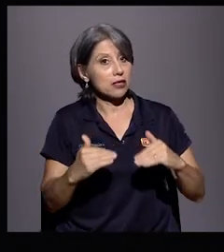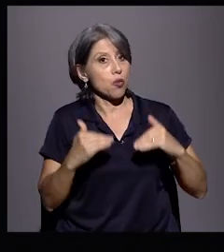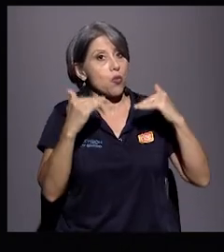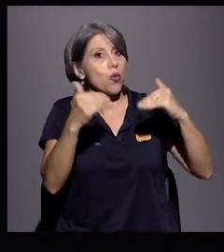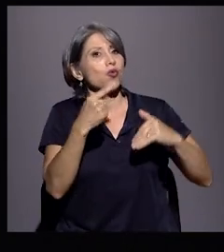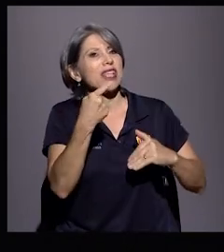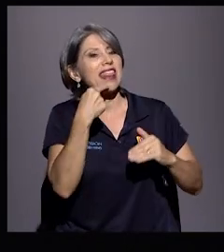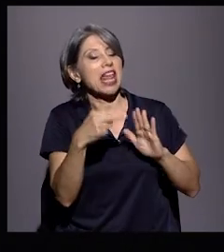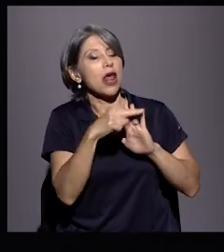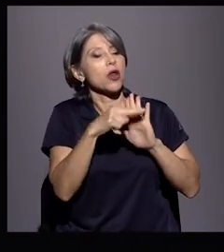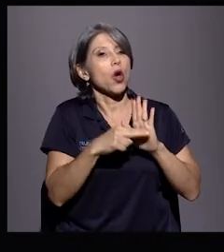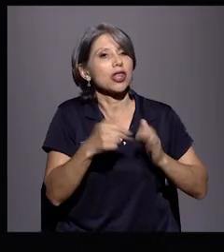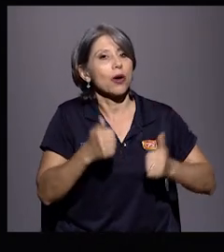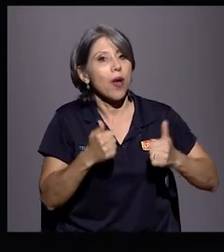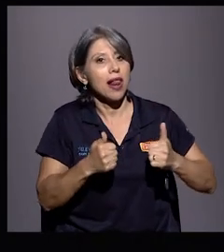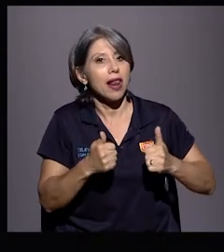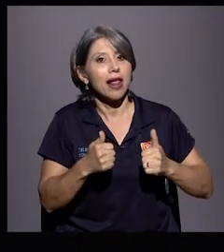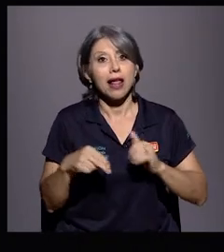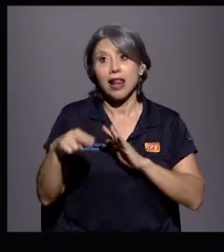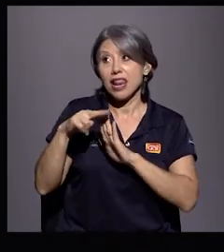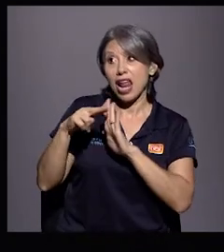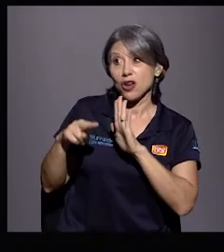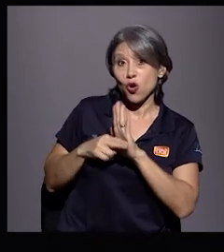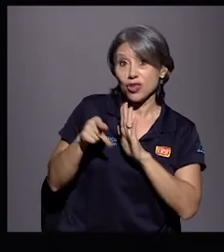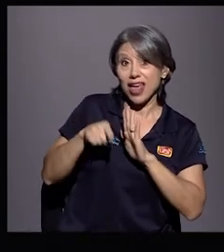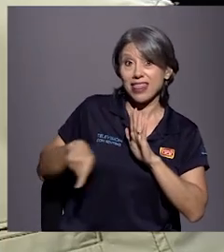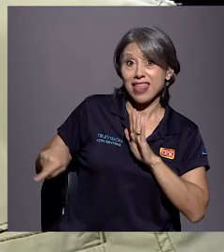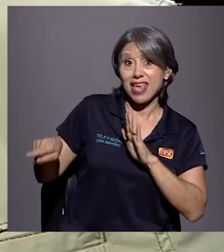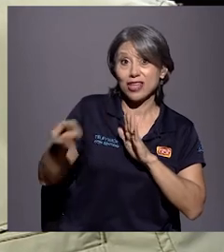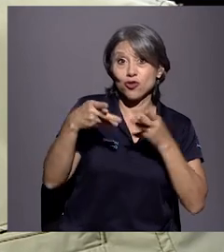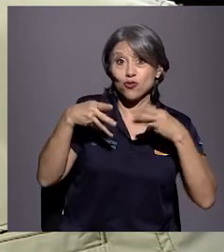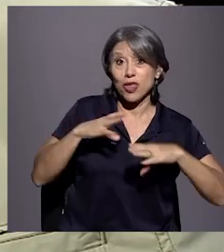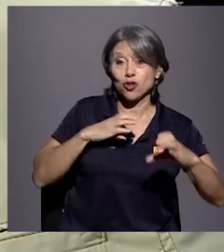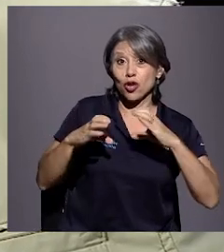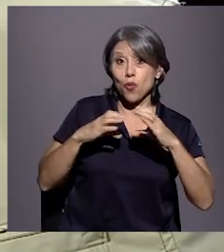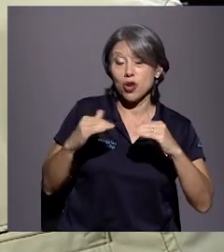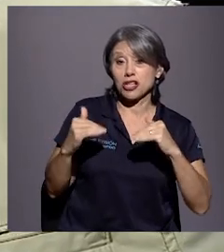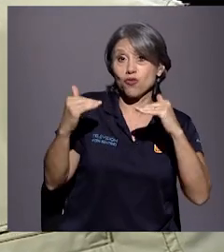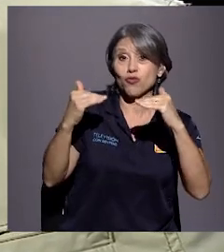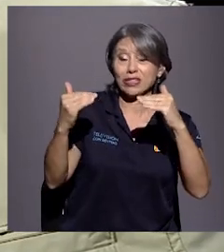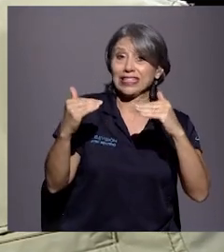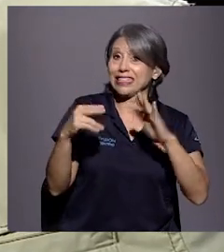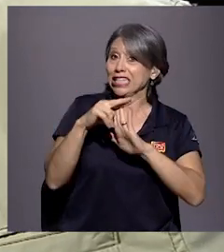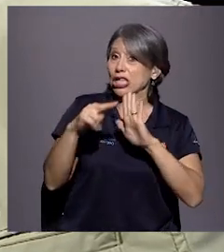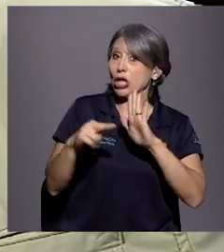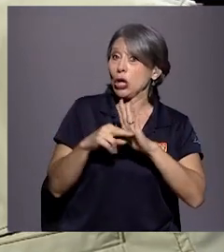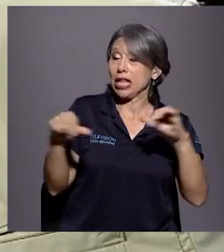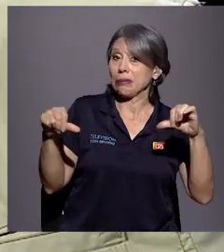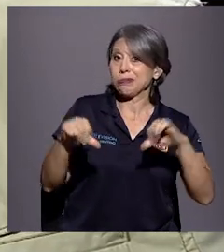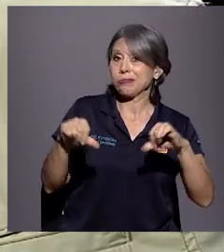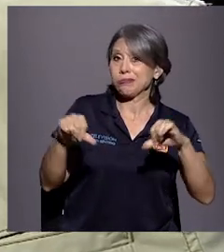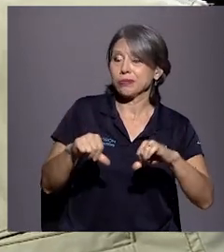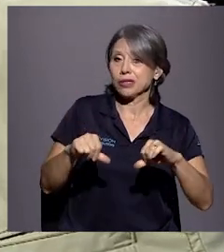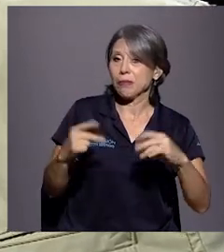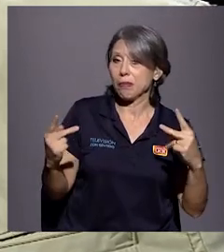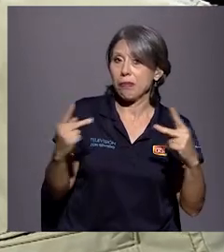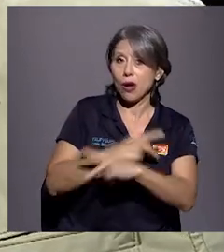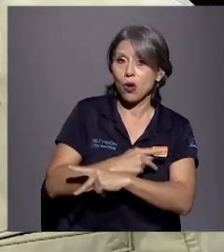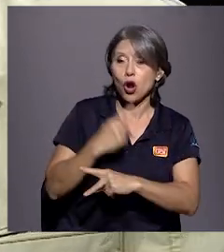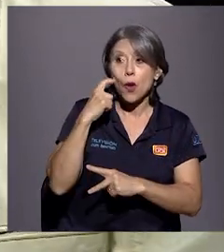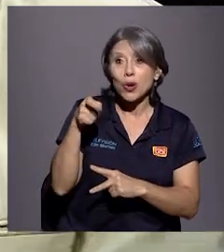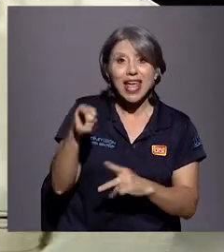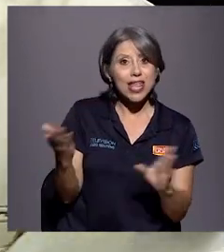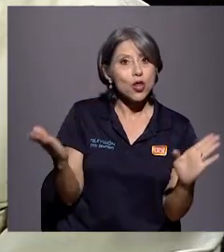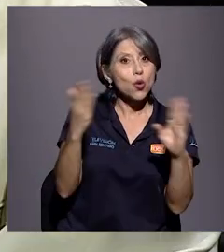daría? La nota de estas cadenas, la peor posible, ¿no? ¿Por qué? Porque realmente no hay